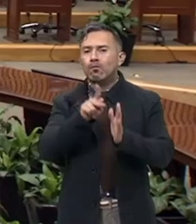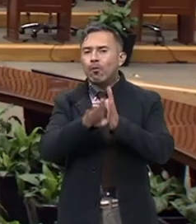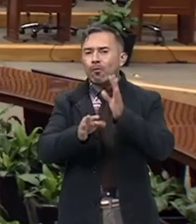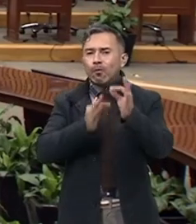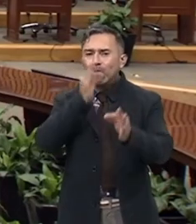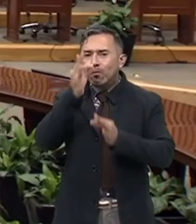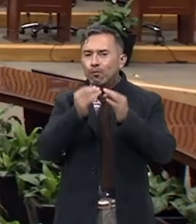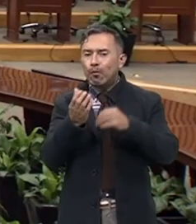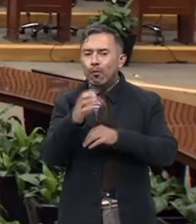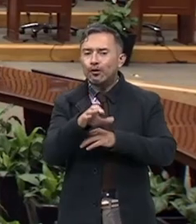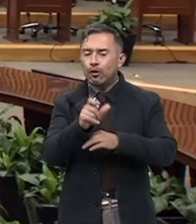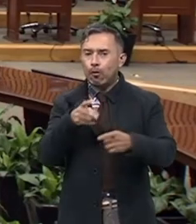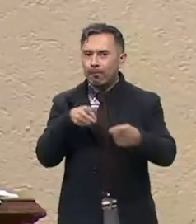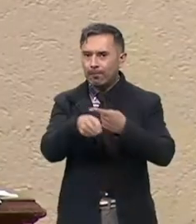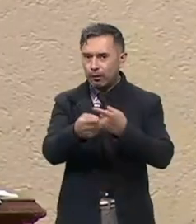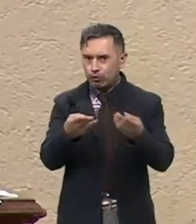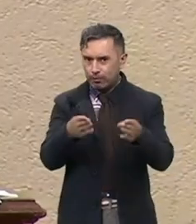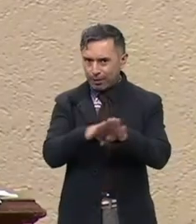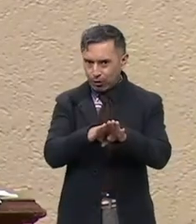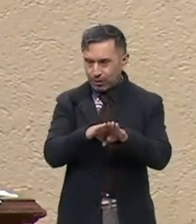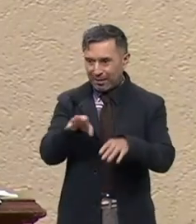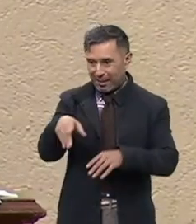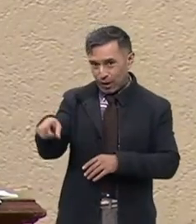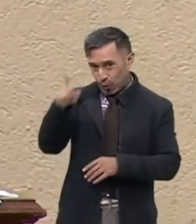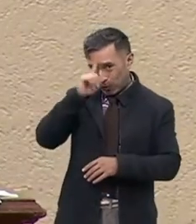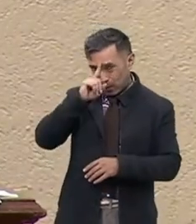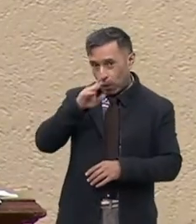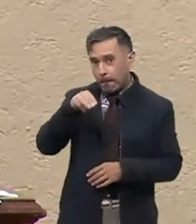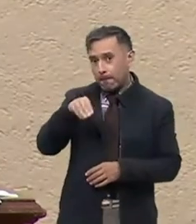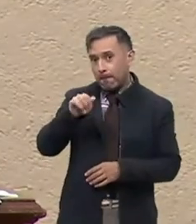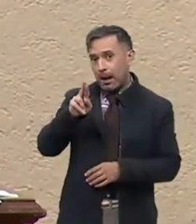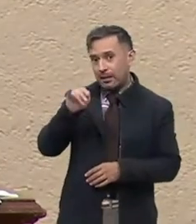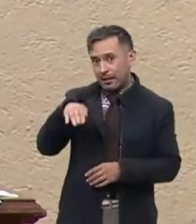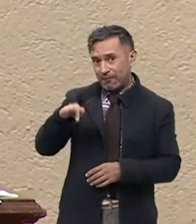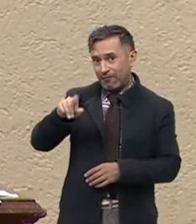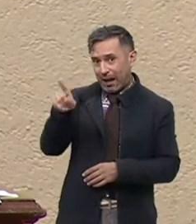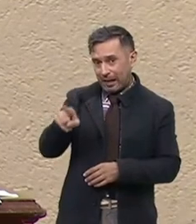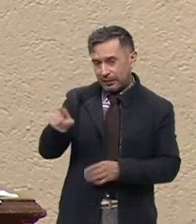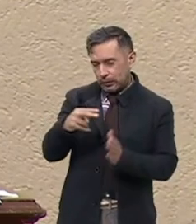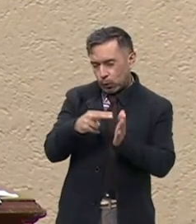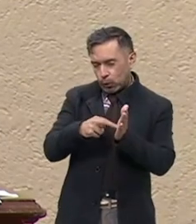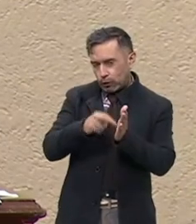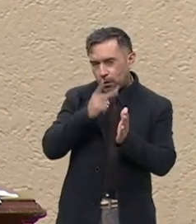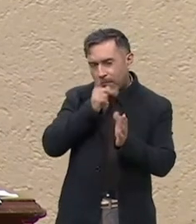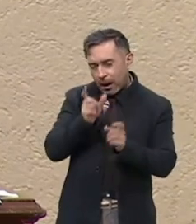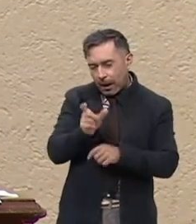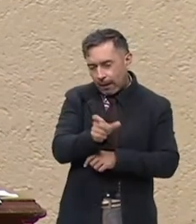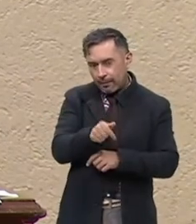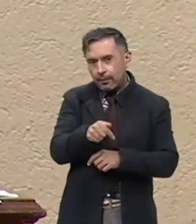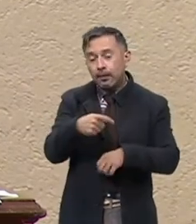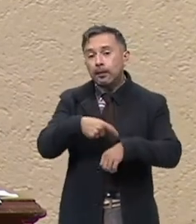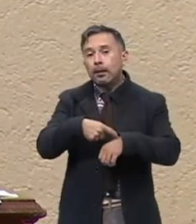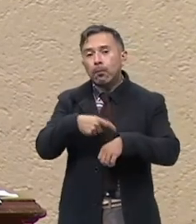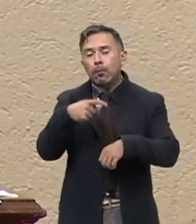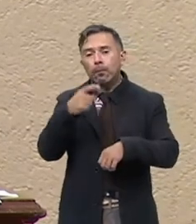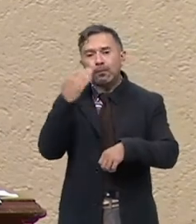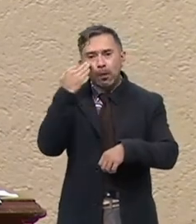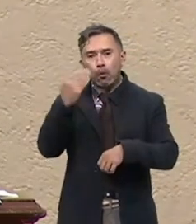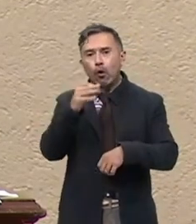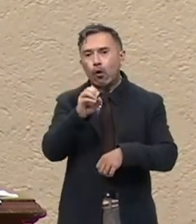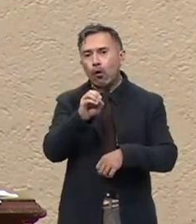consideración que hizo el consejero martín fans de que se trata del tiempo ordinario y es